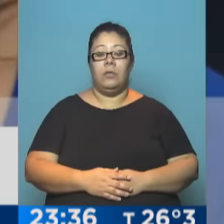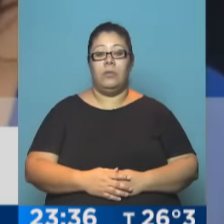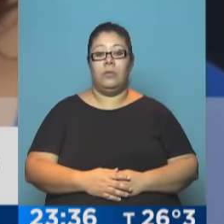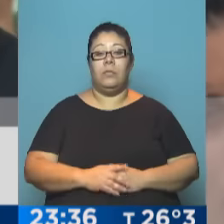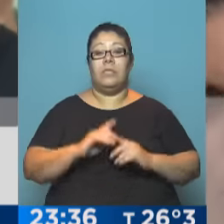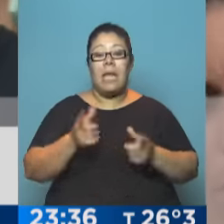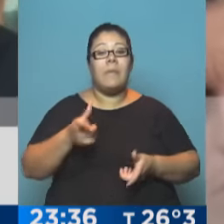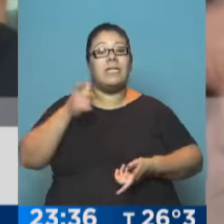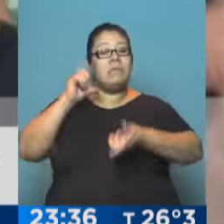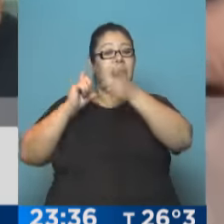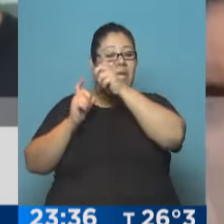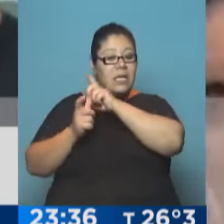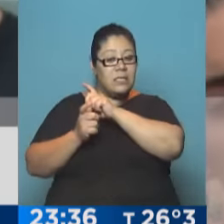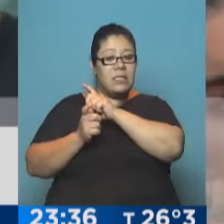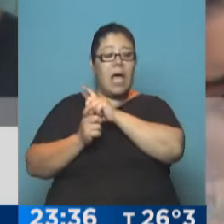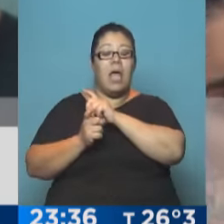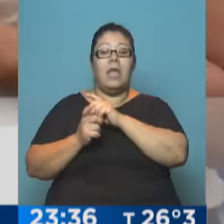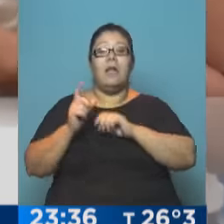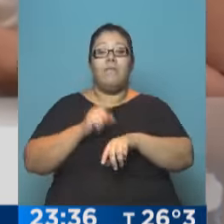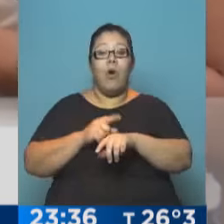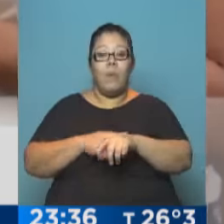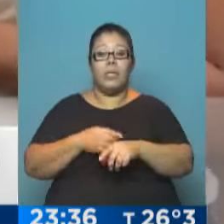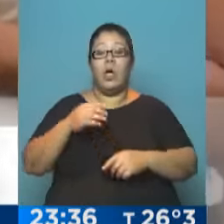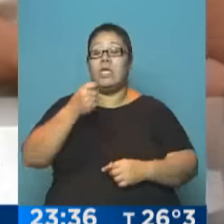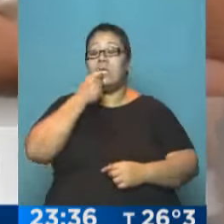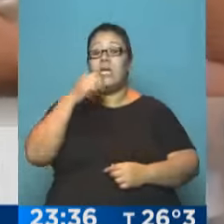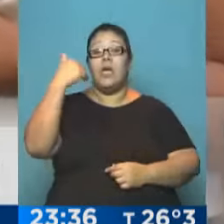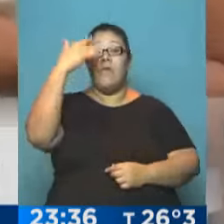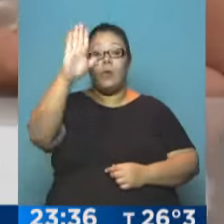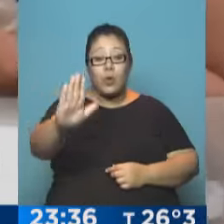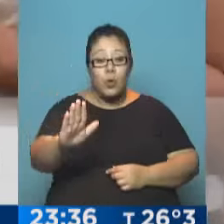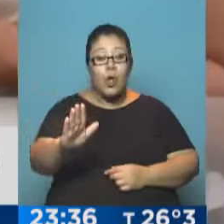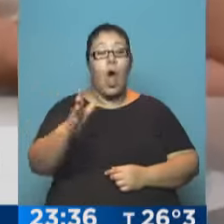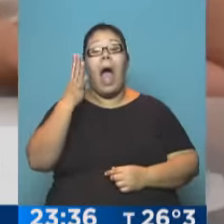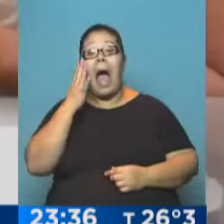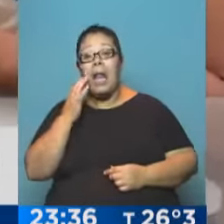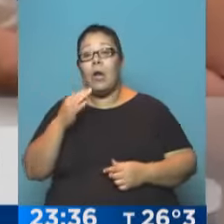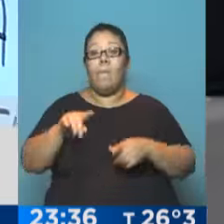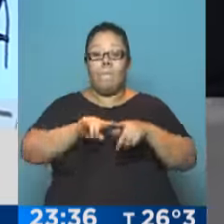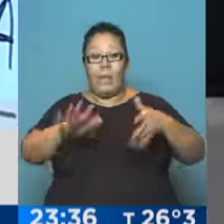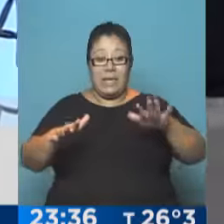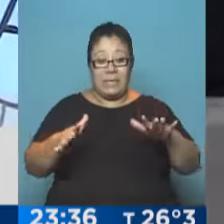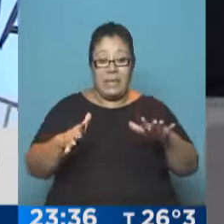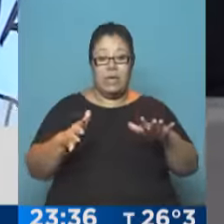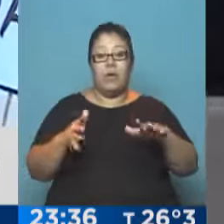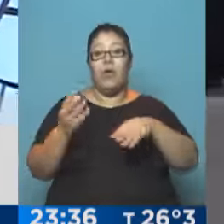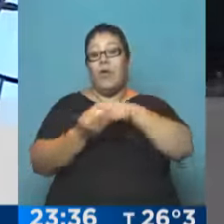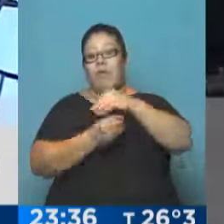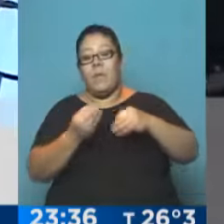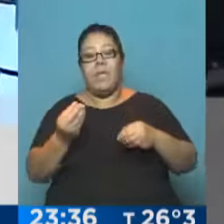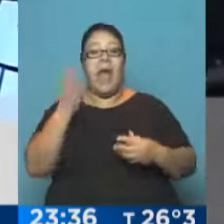experiencia que tuve en el proceso, para que en un futuro alguien que pase por lo mismo que yo o que esté pasando por lo mismo que nosotros en la familia,